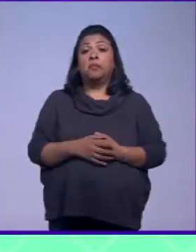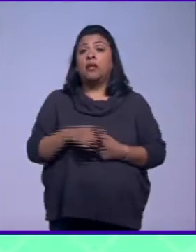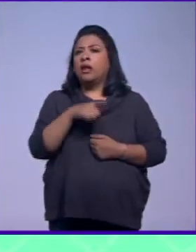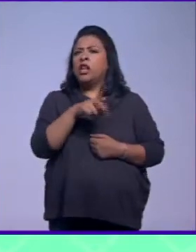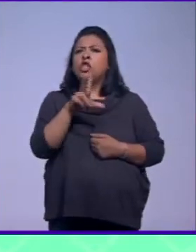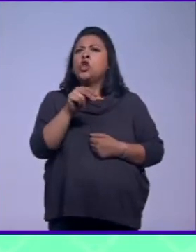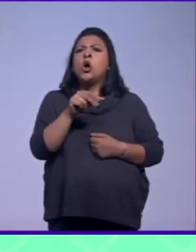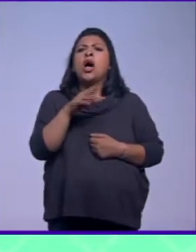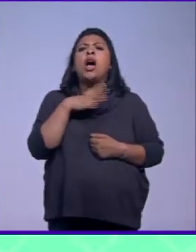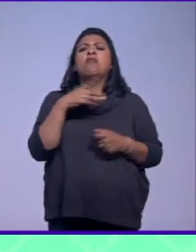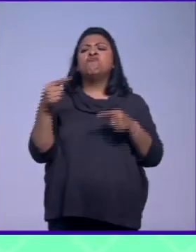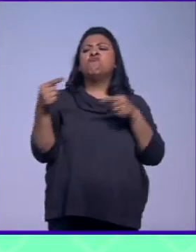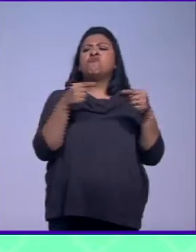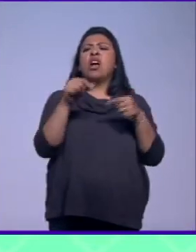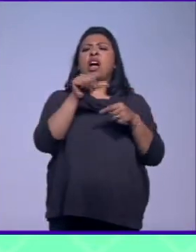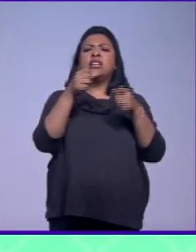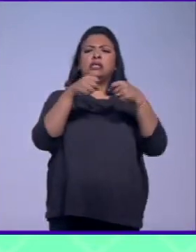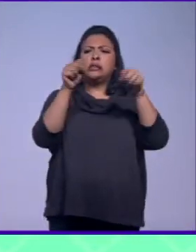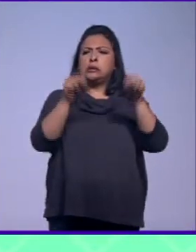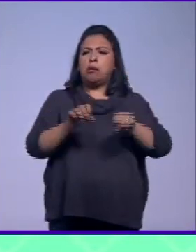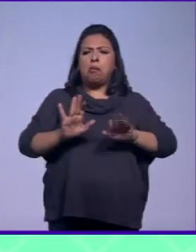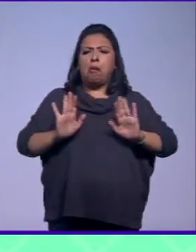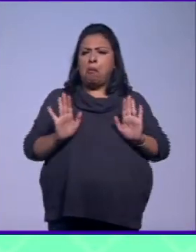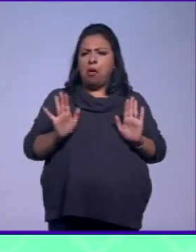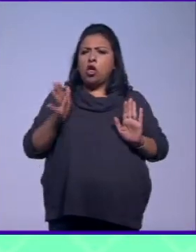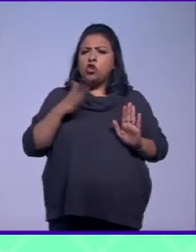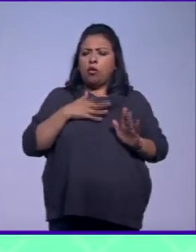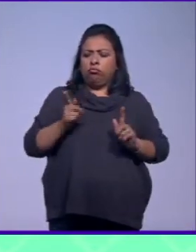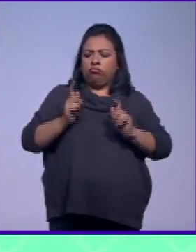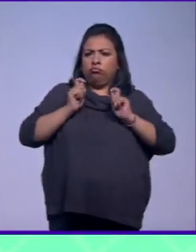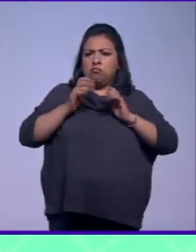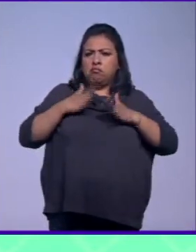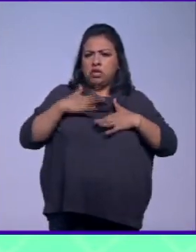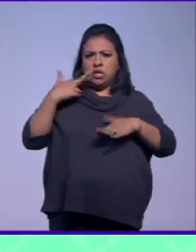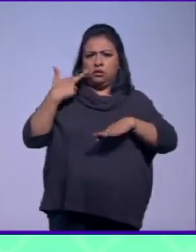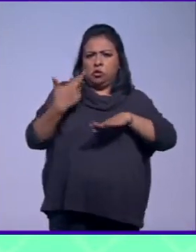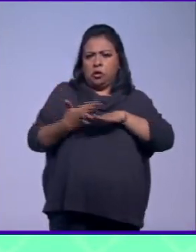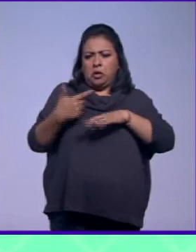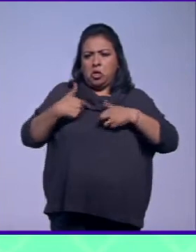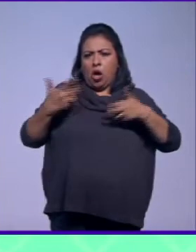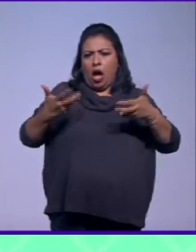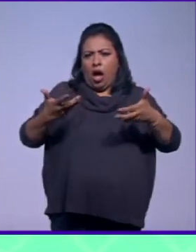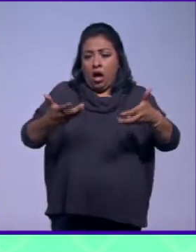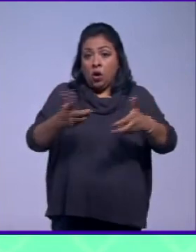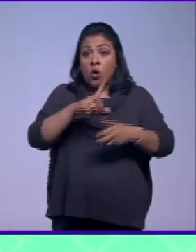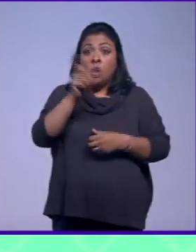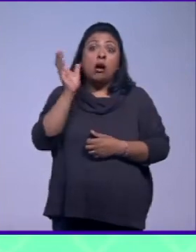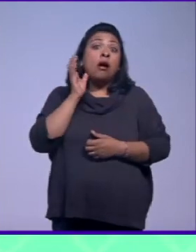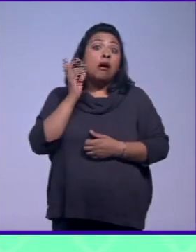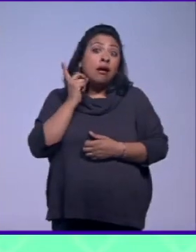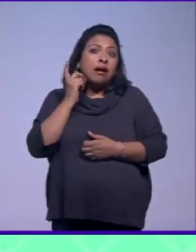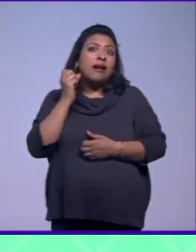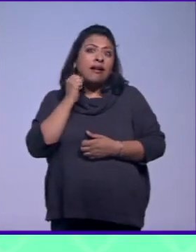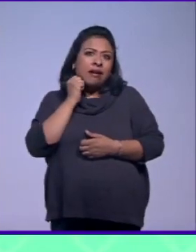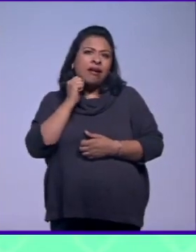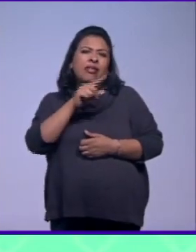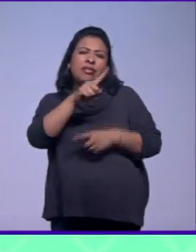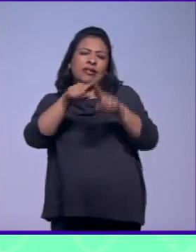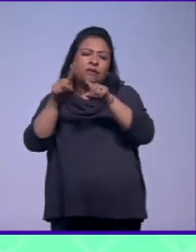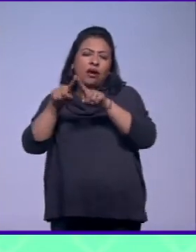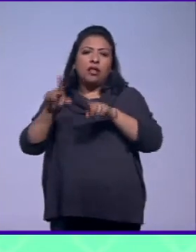no es que esté retando al sistema él está ejerciendo sus funciones y al final el congreso y las demás estancias